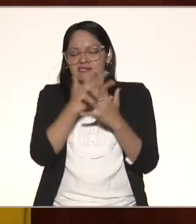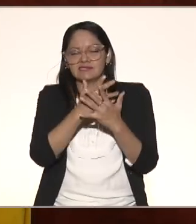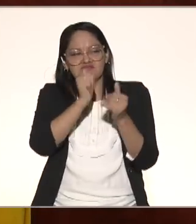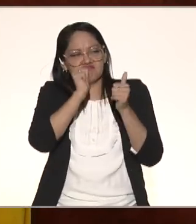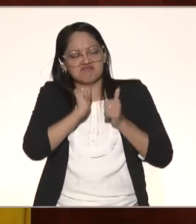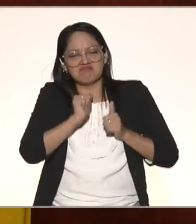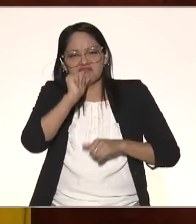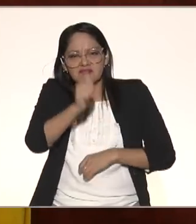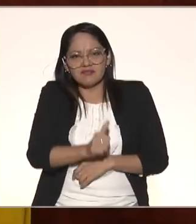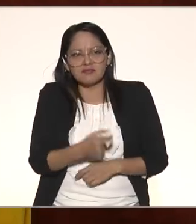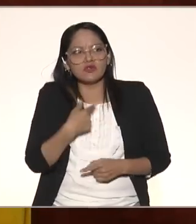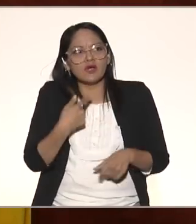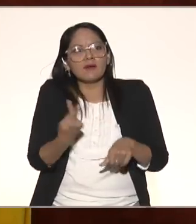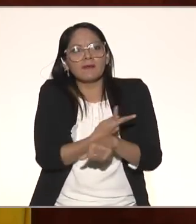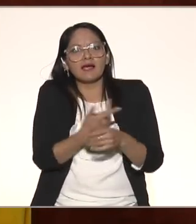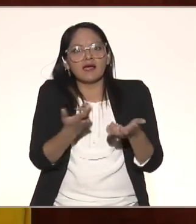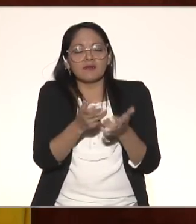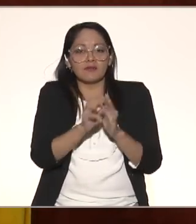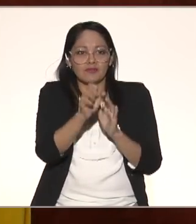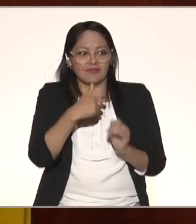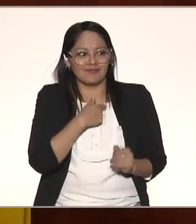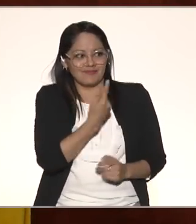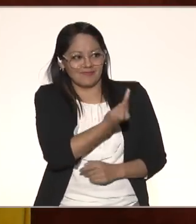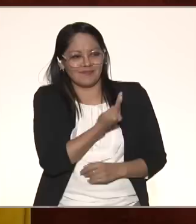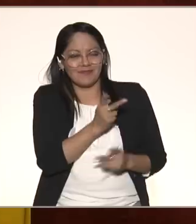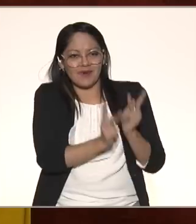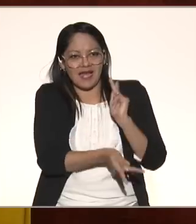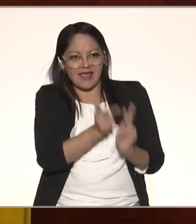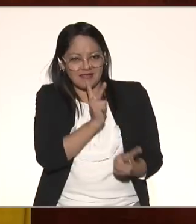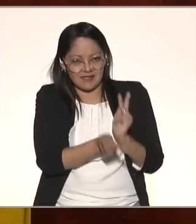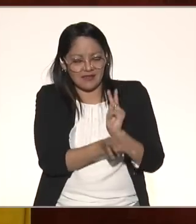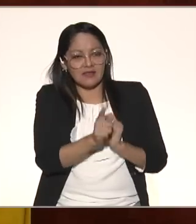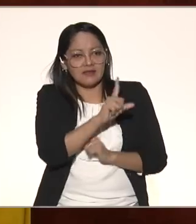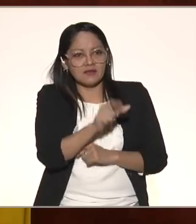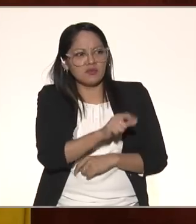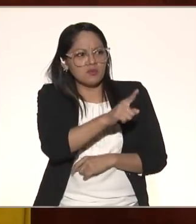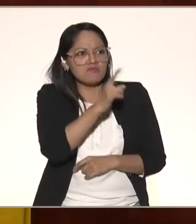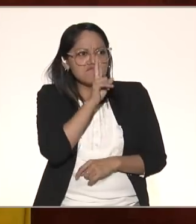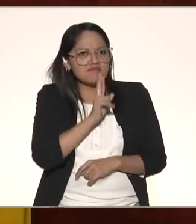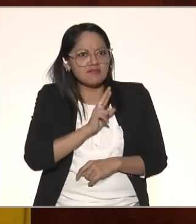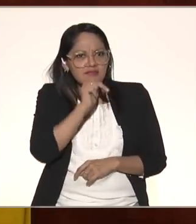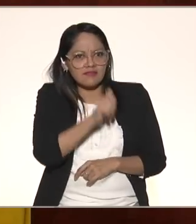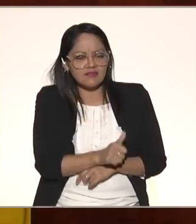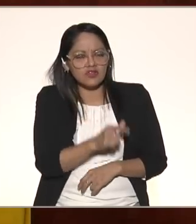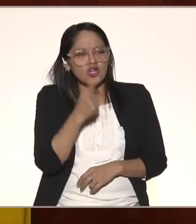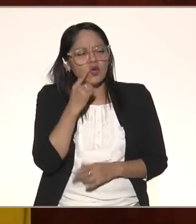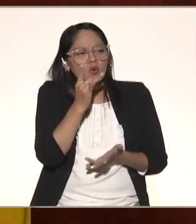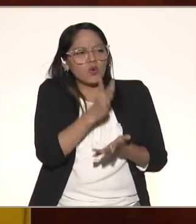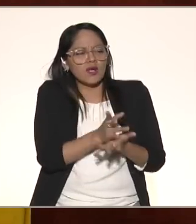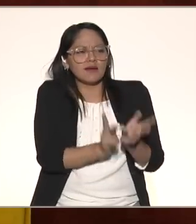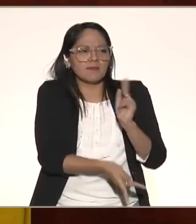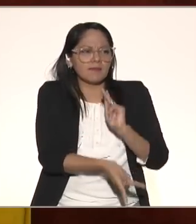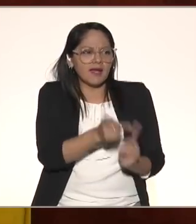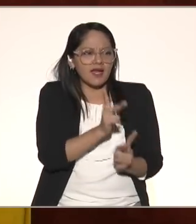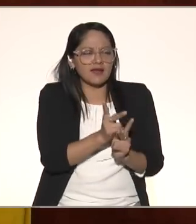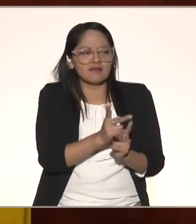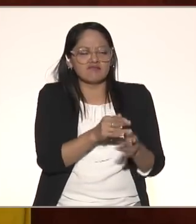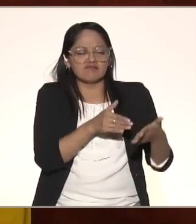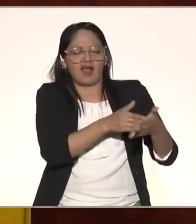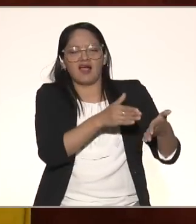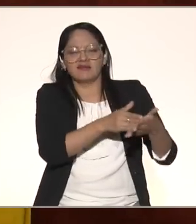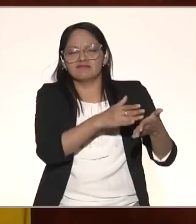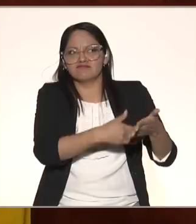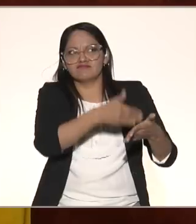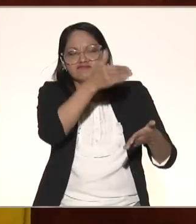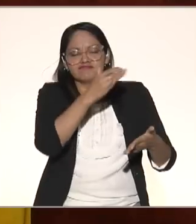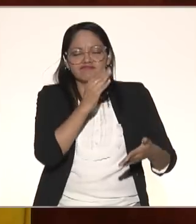podemos hacer ante esas situaciones donde hablamos con la pareja pero parece ser que no hay una respuesta o simplemente hablamos con una pared? Fer